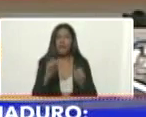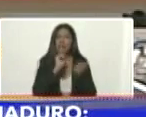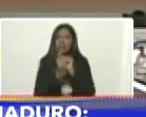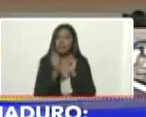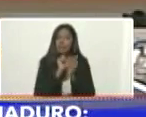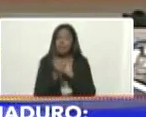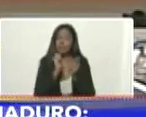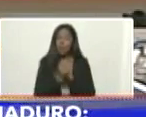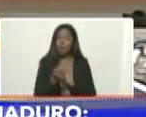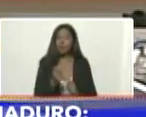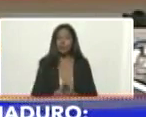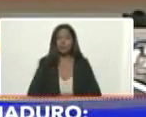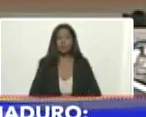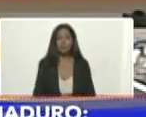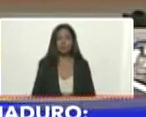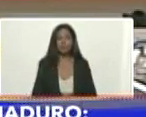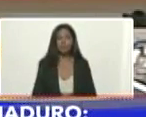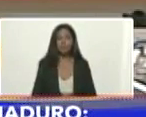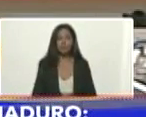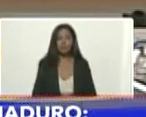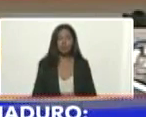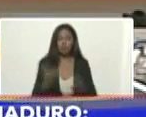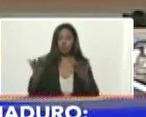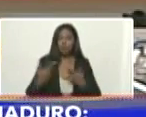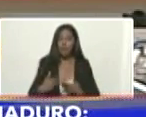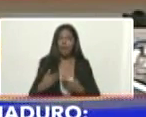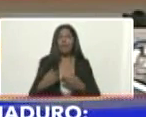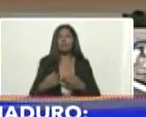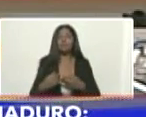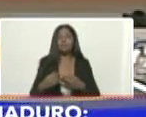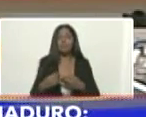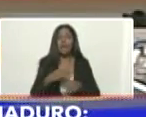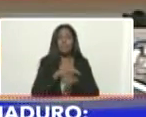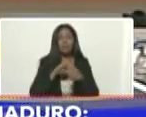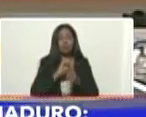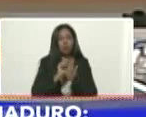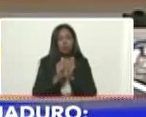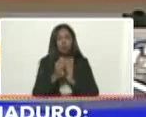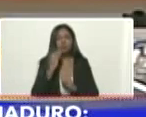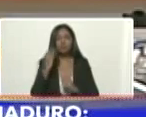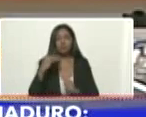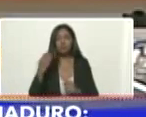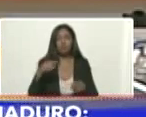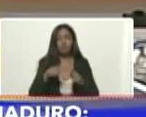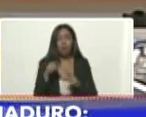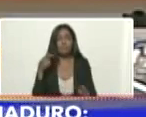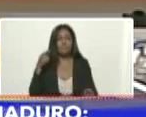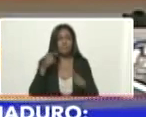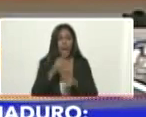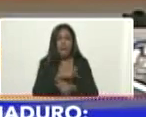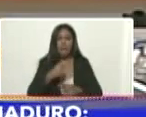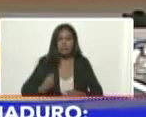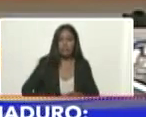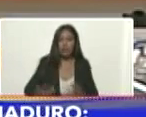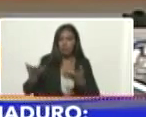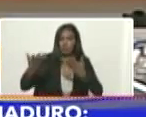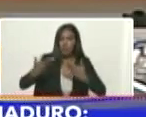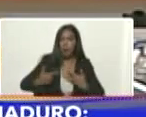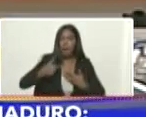deporte. Ahí me trajo Pedro Infante un regalo que me mandaron desde la China,